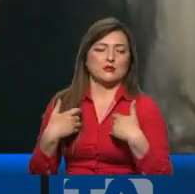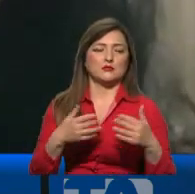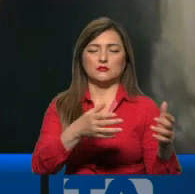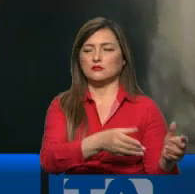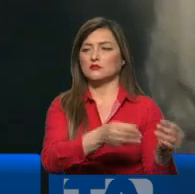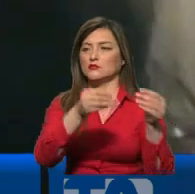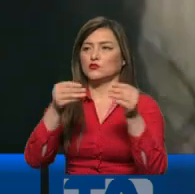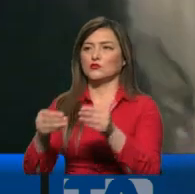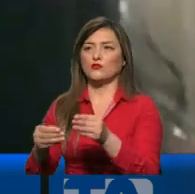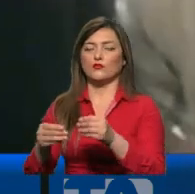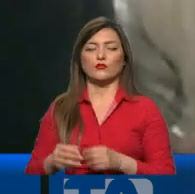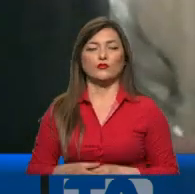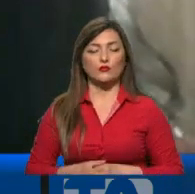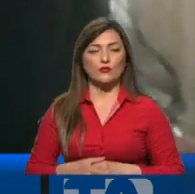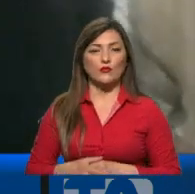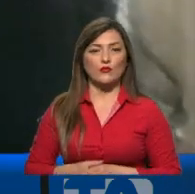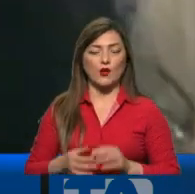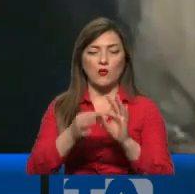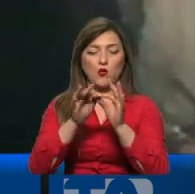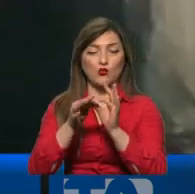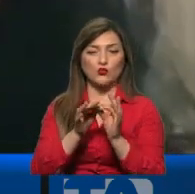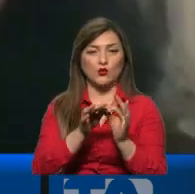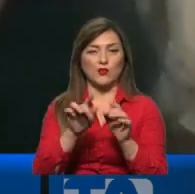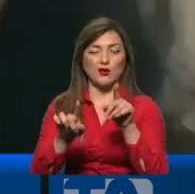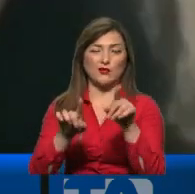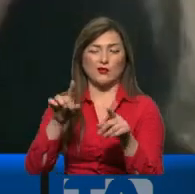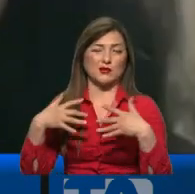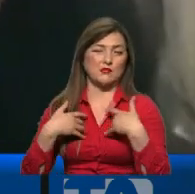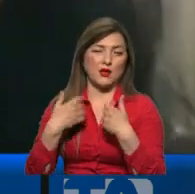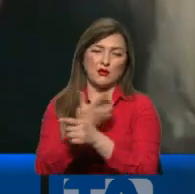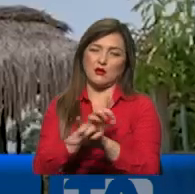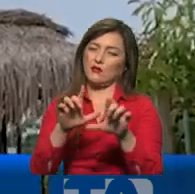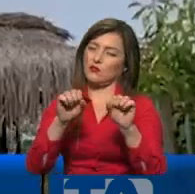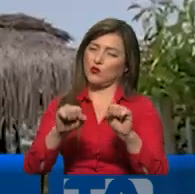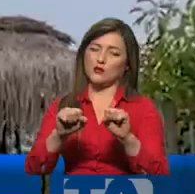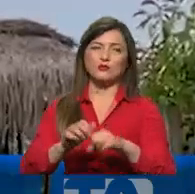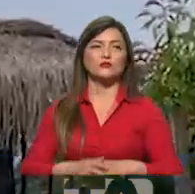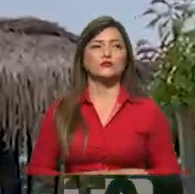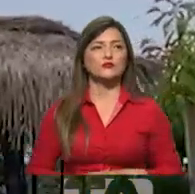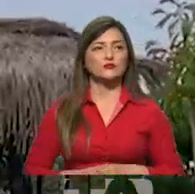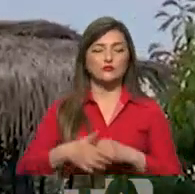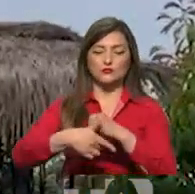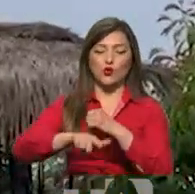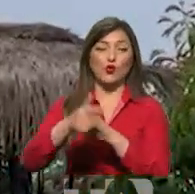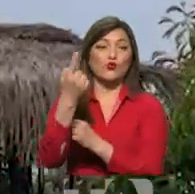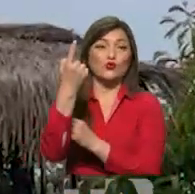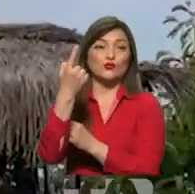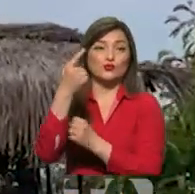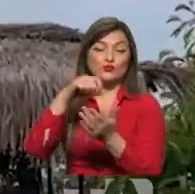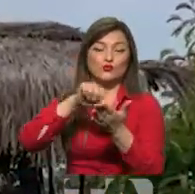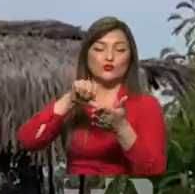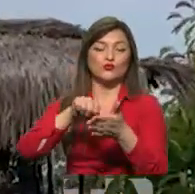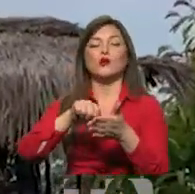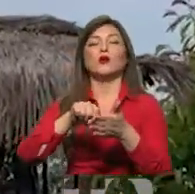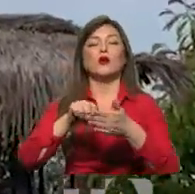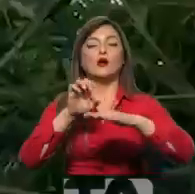viabilizar, rehabilitar y de pronto, ¿por qué no liberar a los especímenes que puedan ser liberables? Loja ha sido la única ciudad del país en